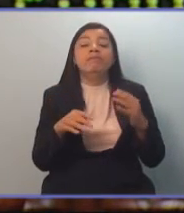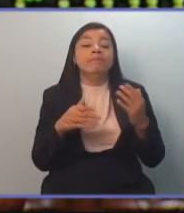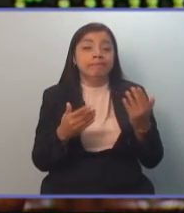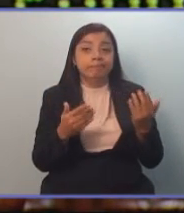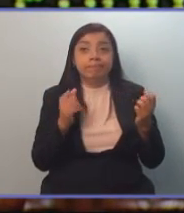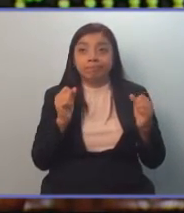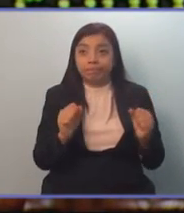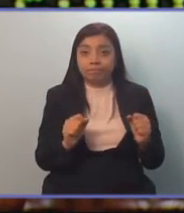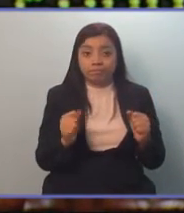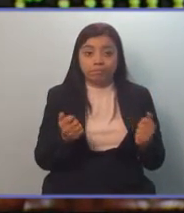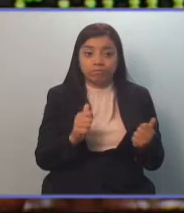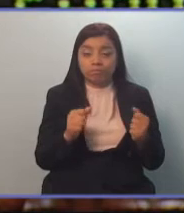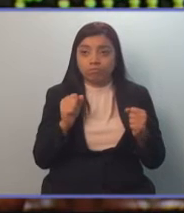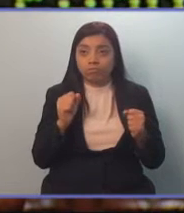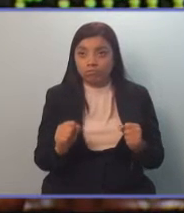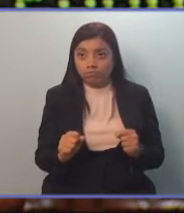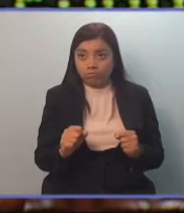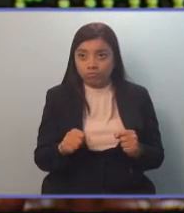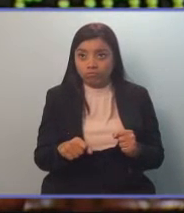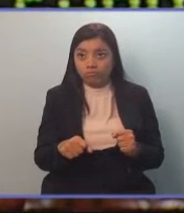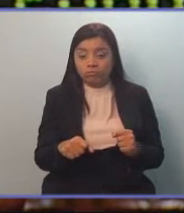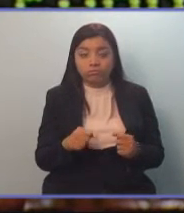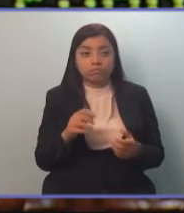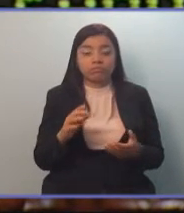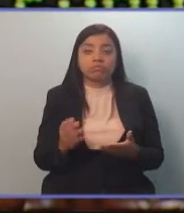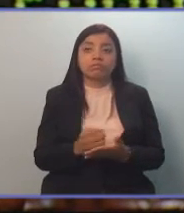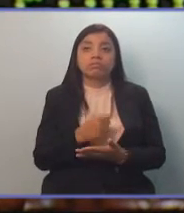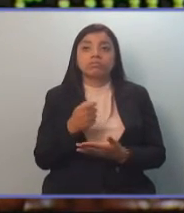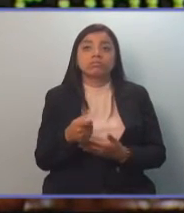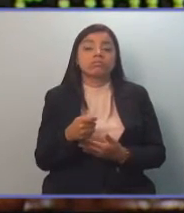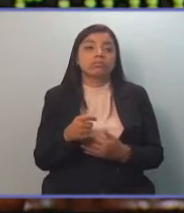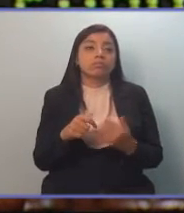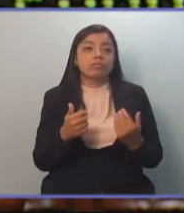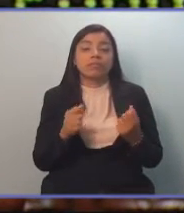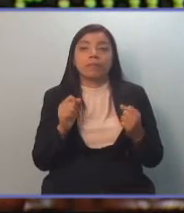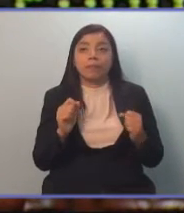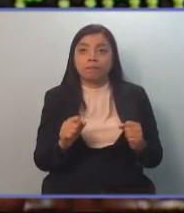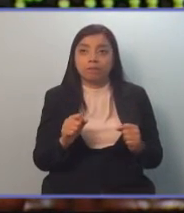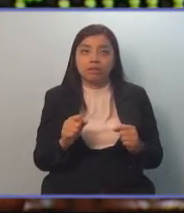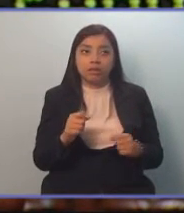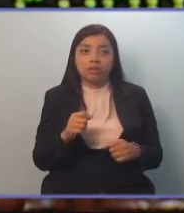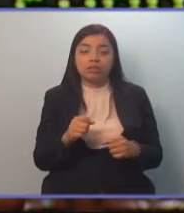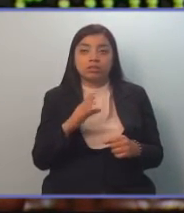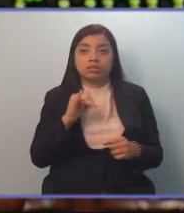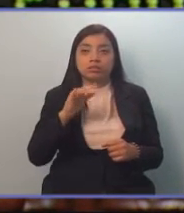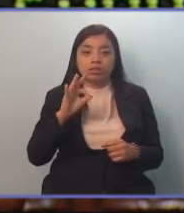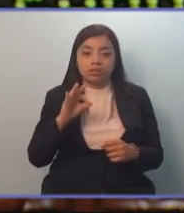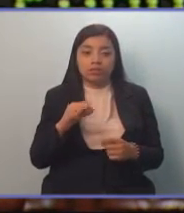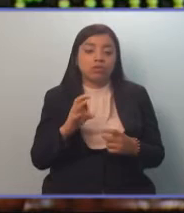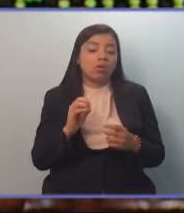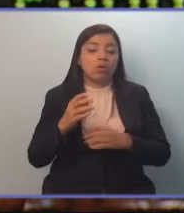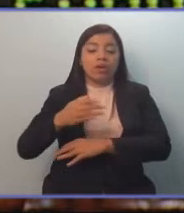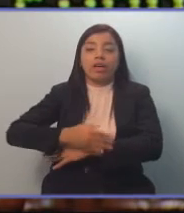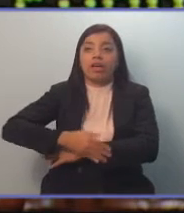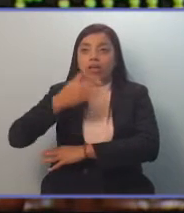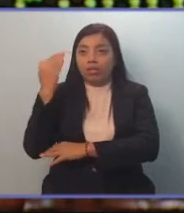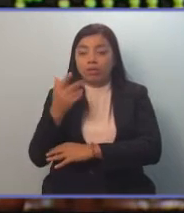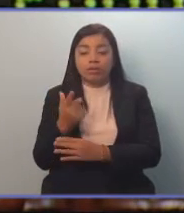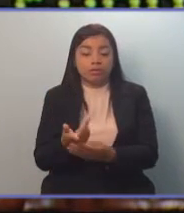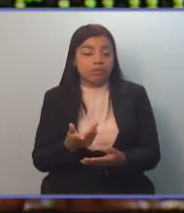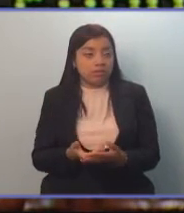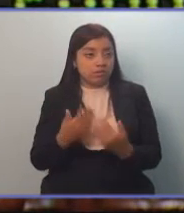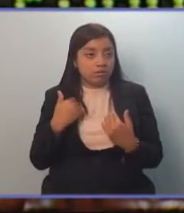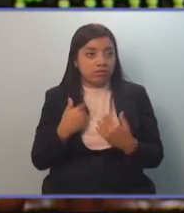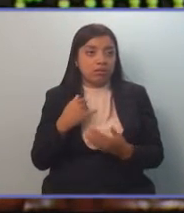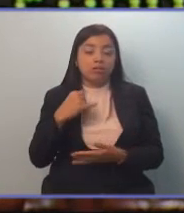tomará con base imponible la cantidad que resultare de formar el valor CIF o valor aduanero, los derechos arancelarios